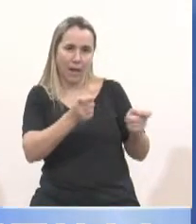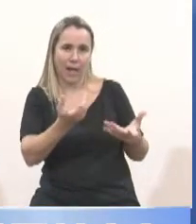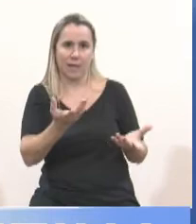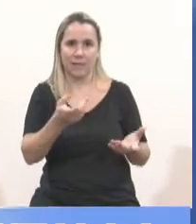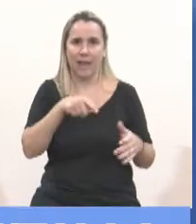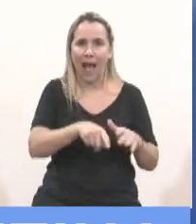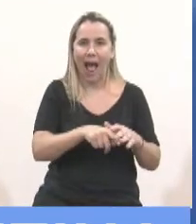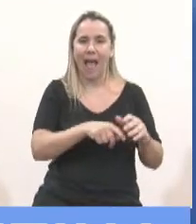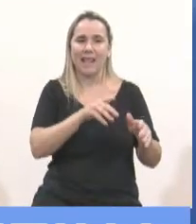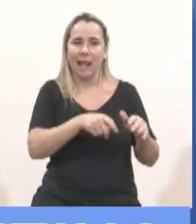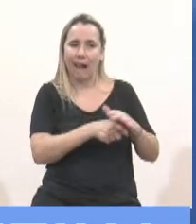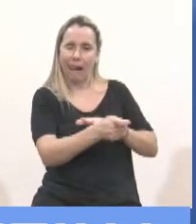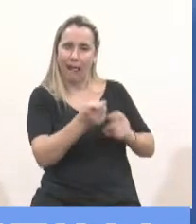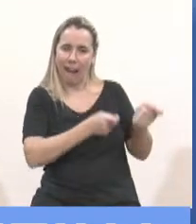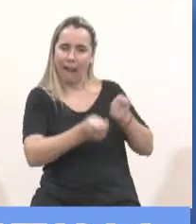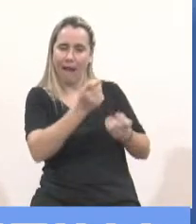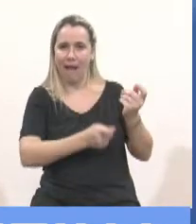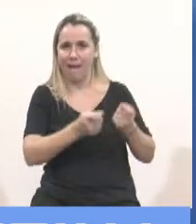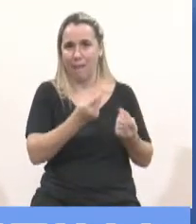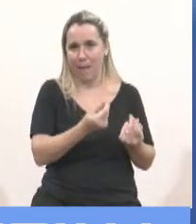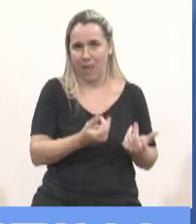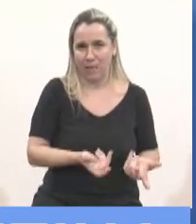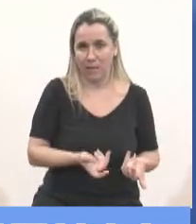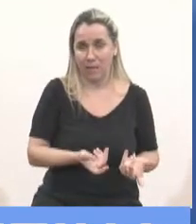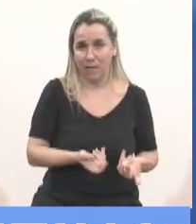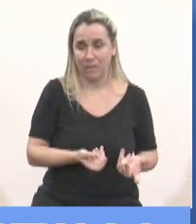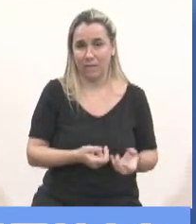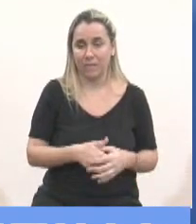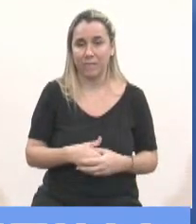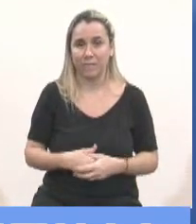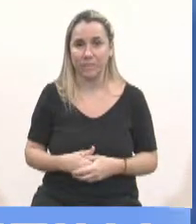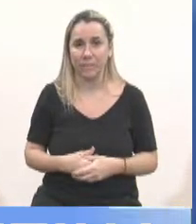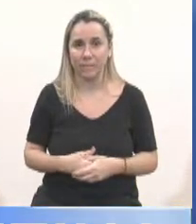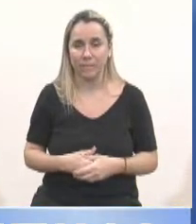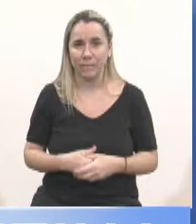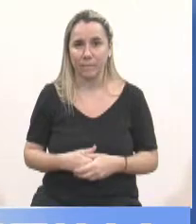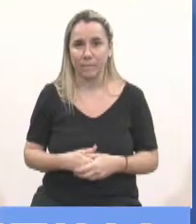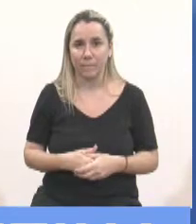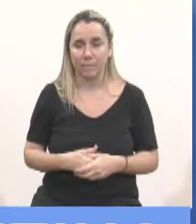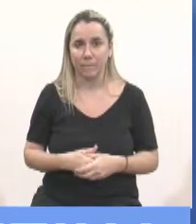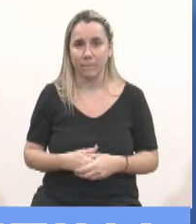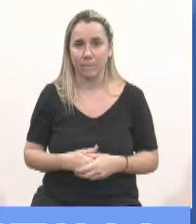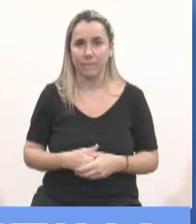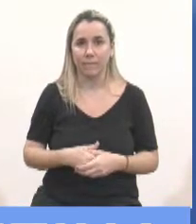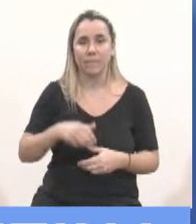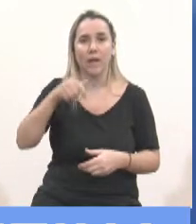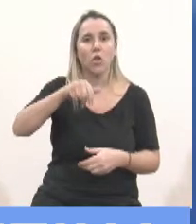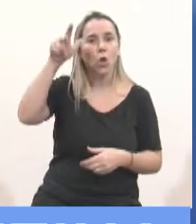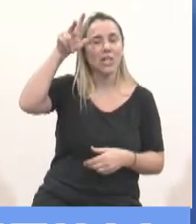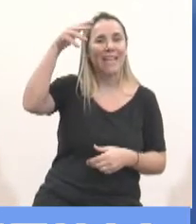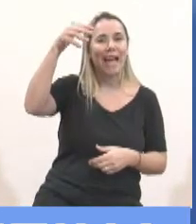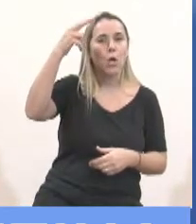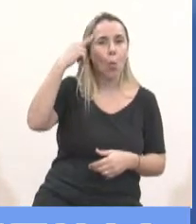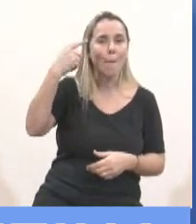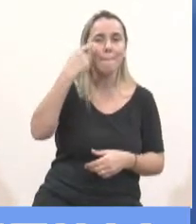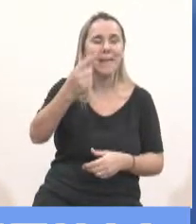hace la bicicleta financiera, pero hay que crear también las condiciones. Lo dijo Anabel. Nada más que dijo la cifra 86,